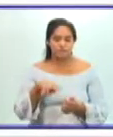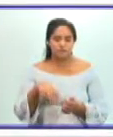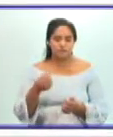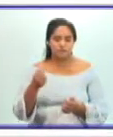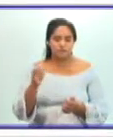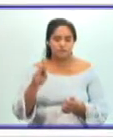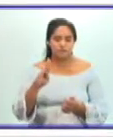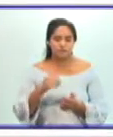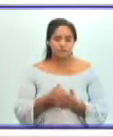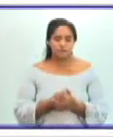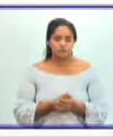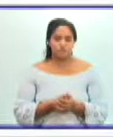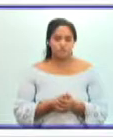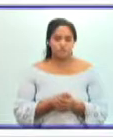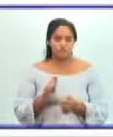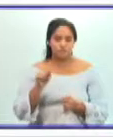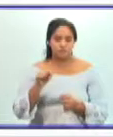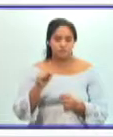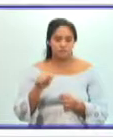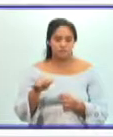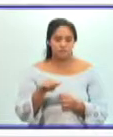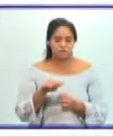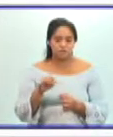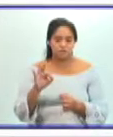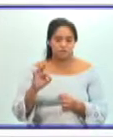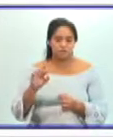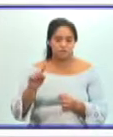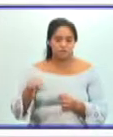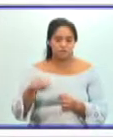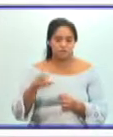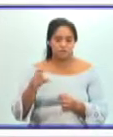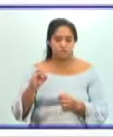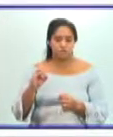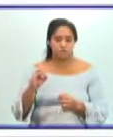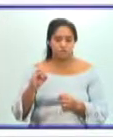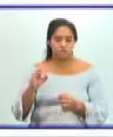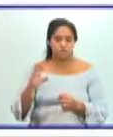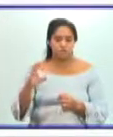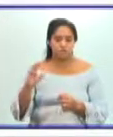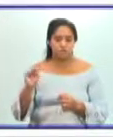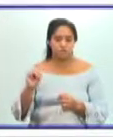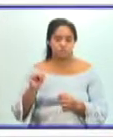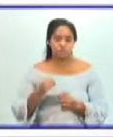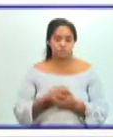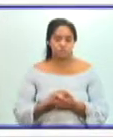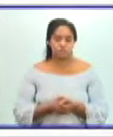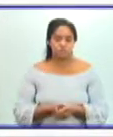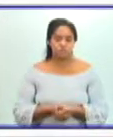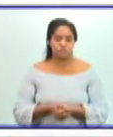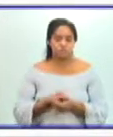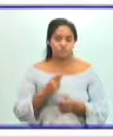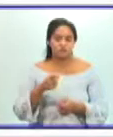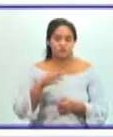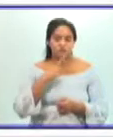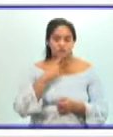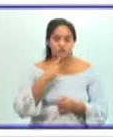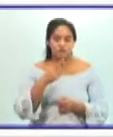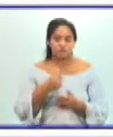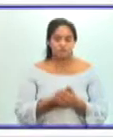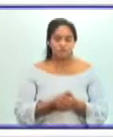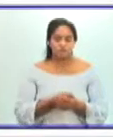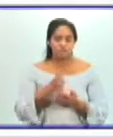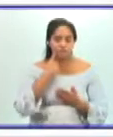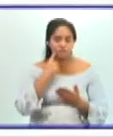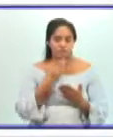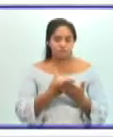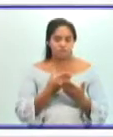segmento AB. En este caso sería 8,0 centímetros. Ahí tienes la respuesta para que compruebes